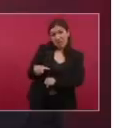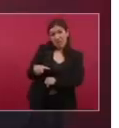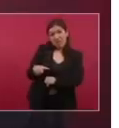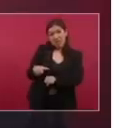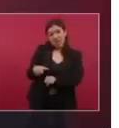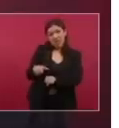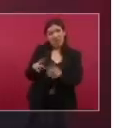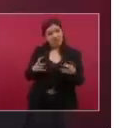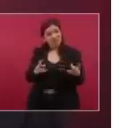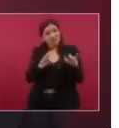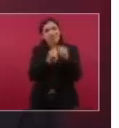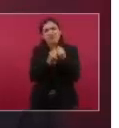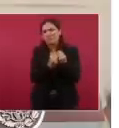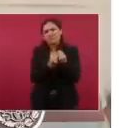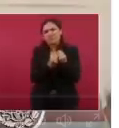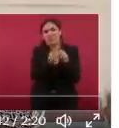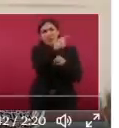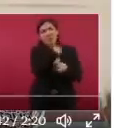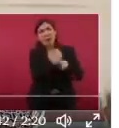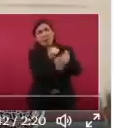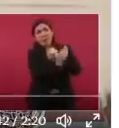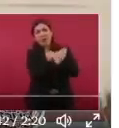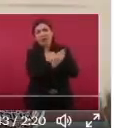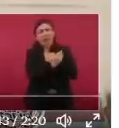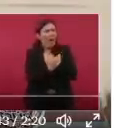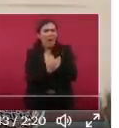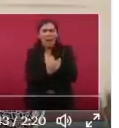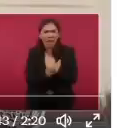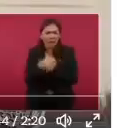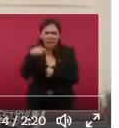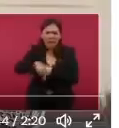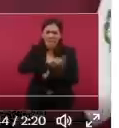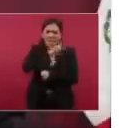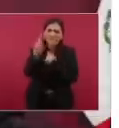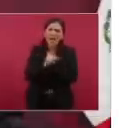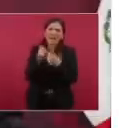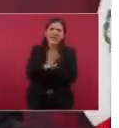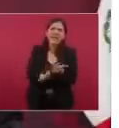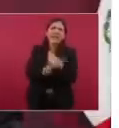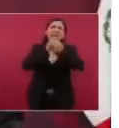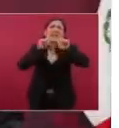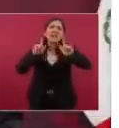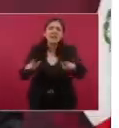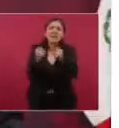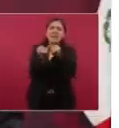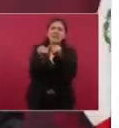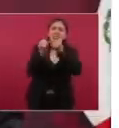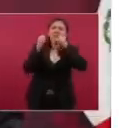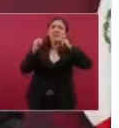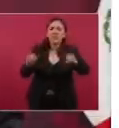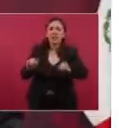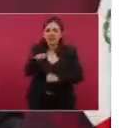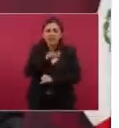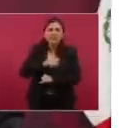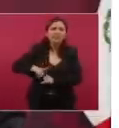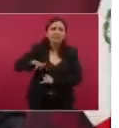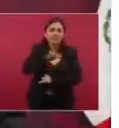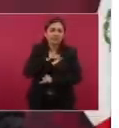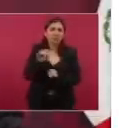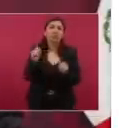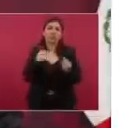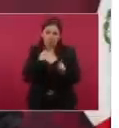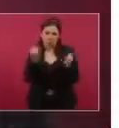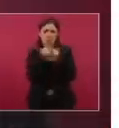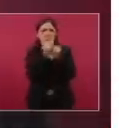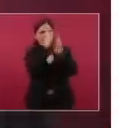no somos un protectorado somos un país libre independiente y soberano y nosotros